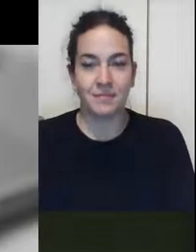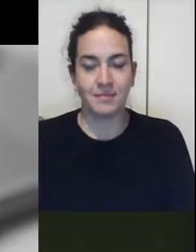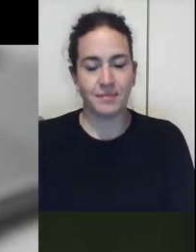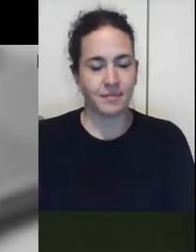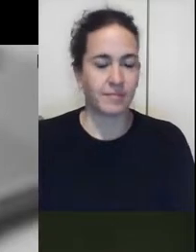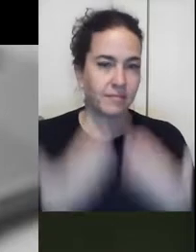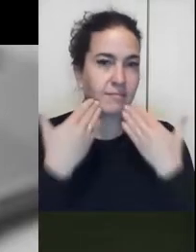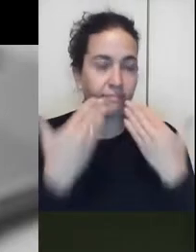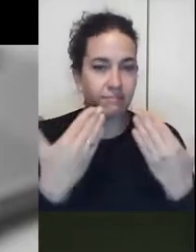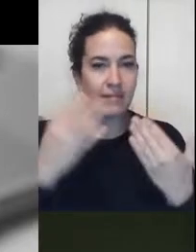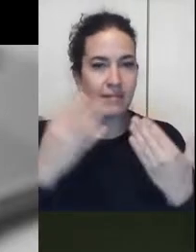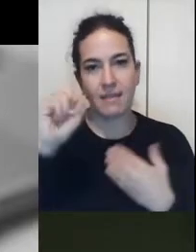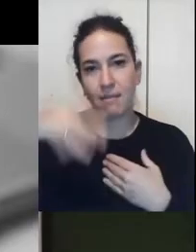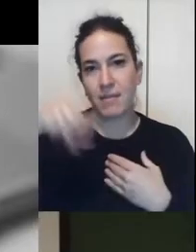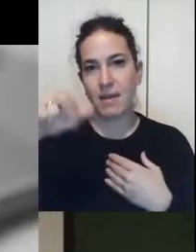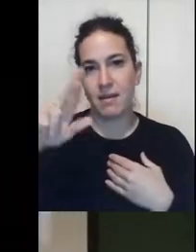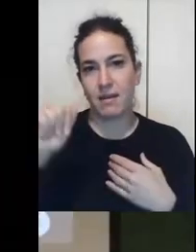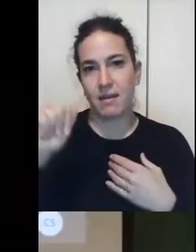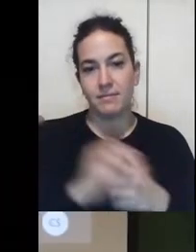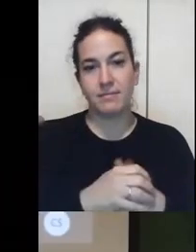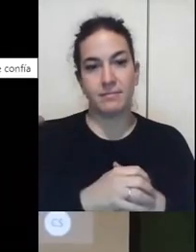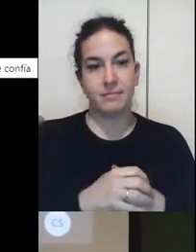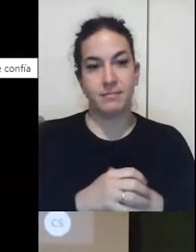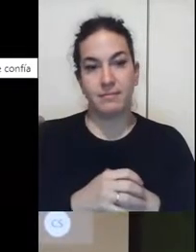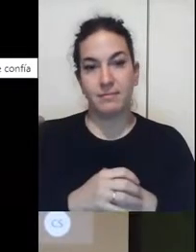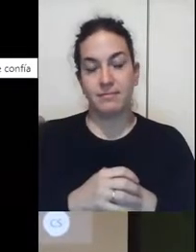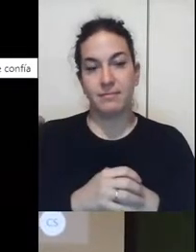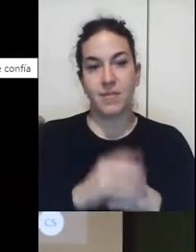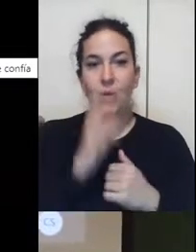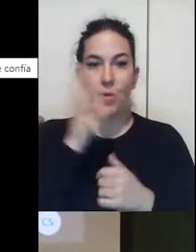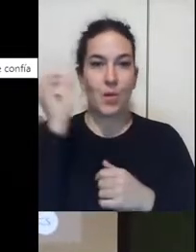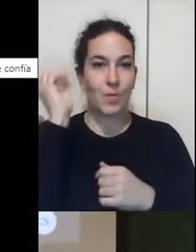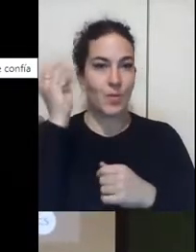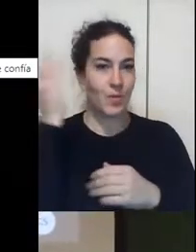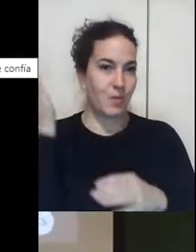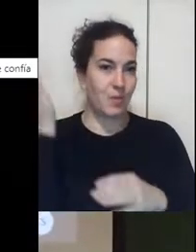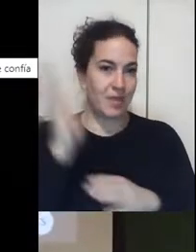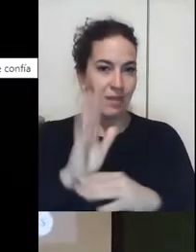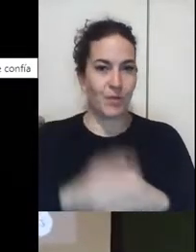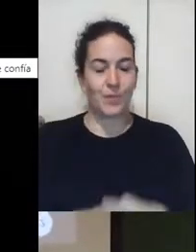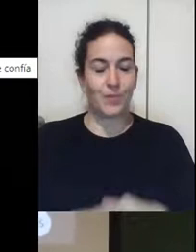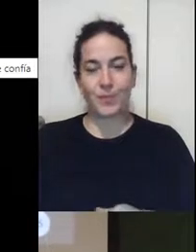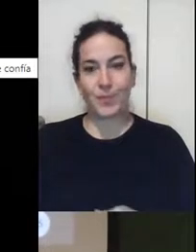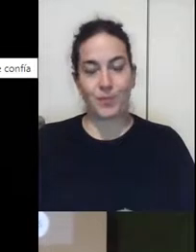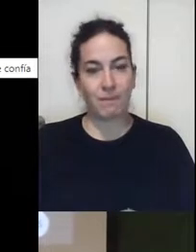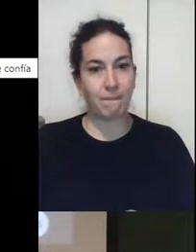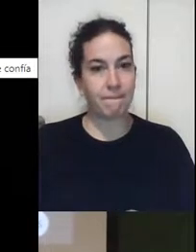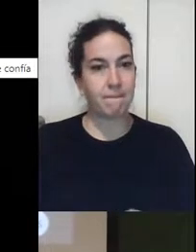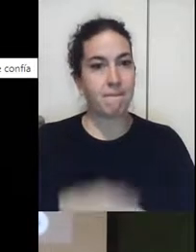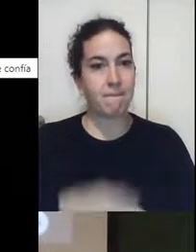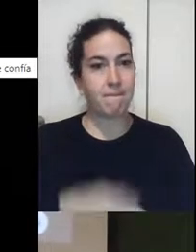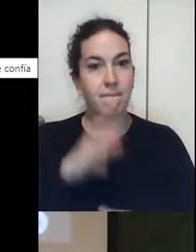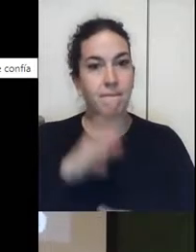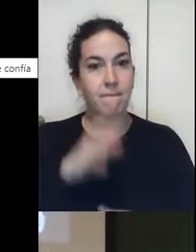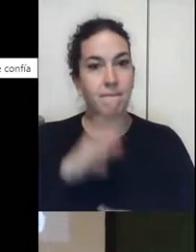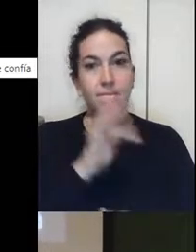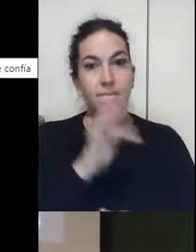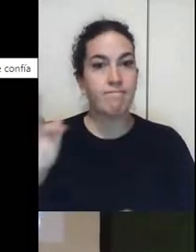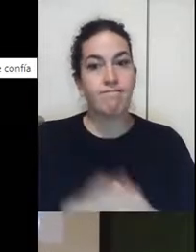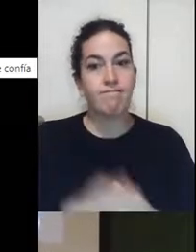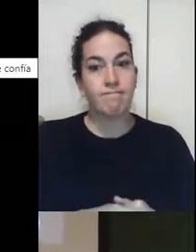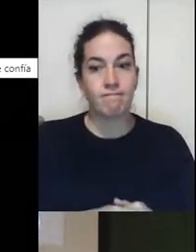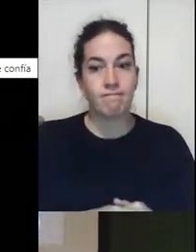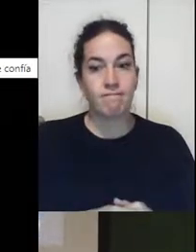Muchas gracias, Tamara, por esta presentación. Vamos a dar paso a la